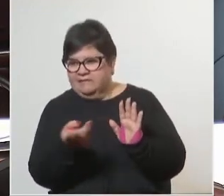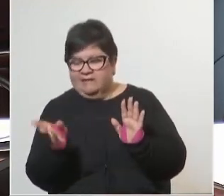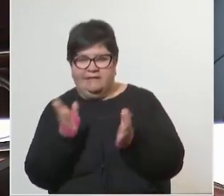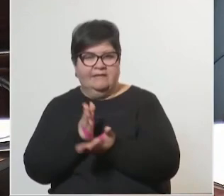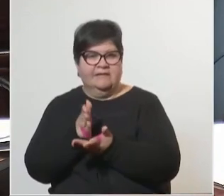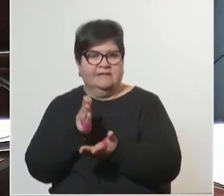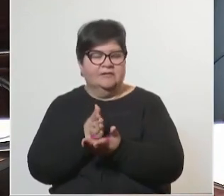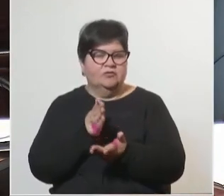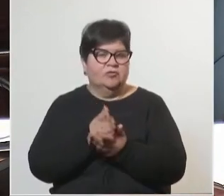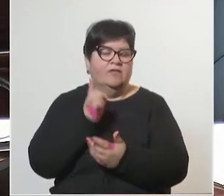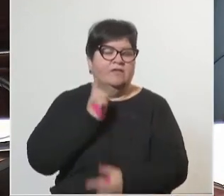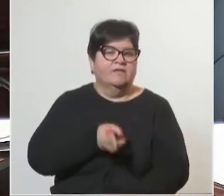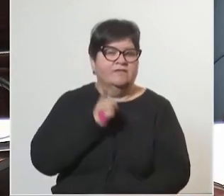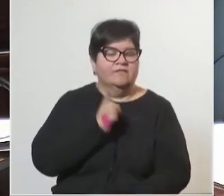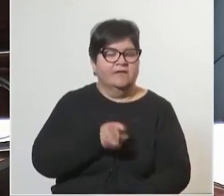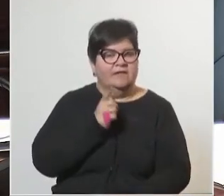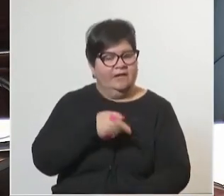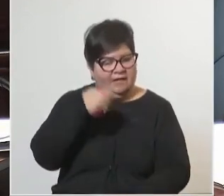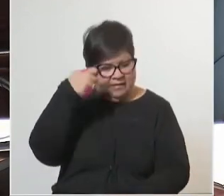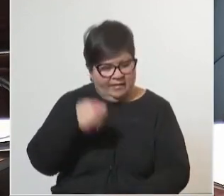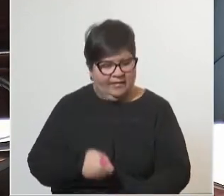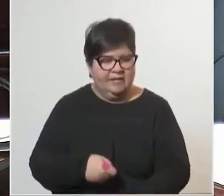deberes y garantías que se formula